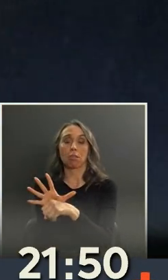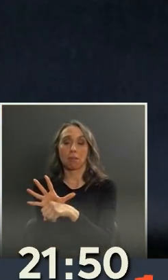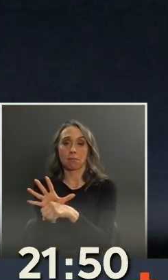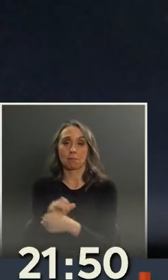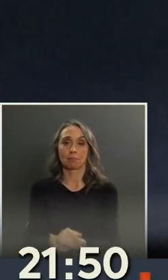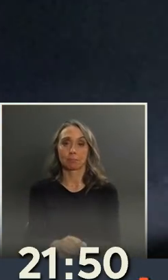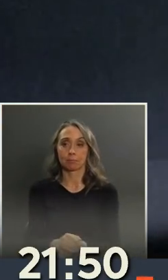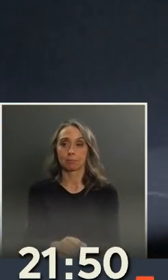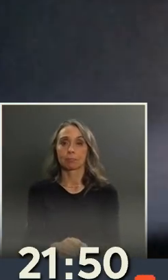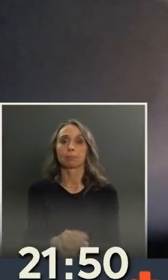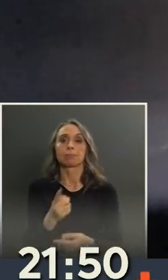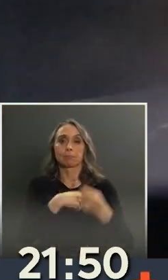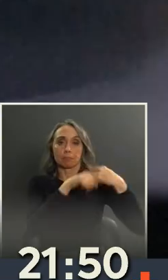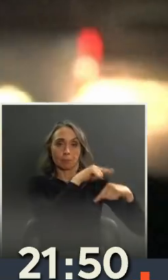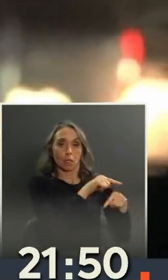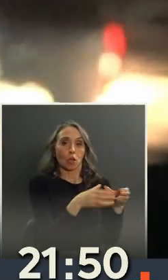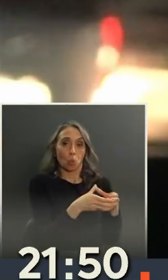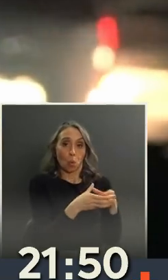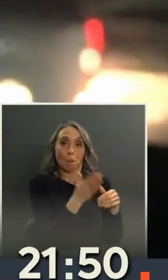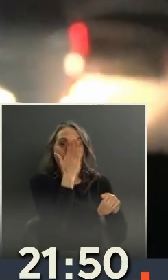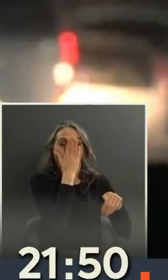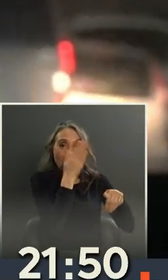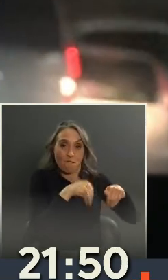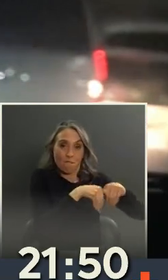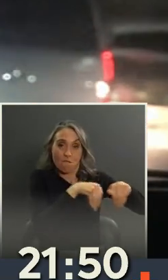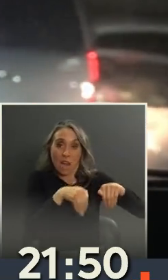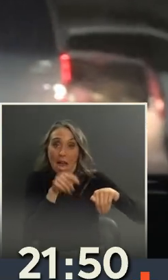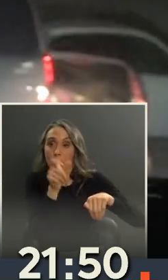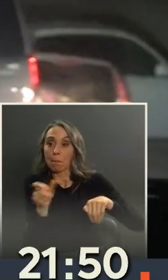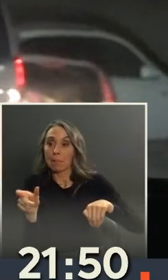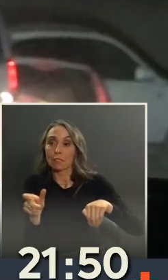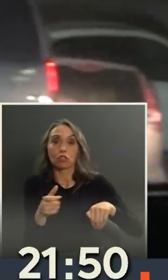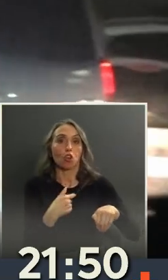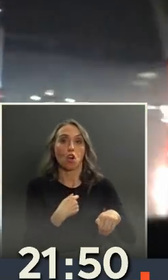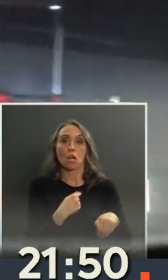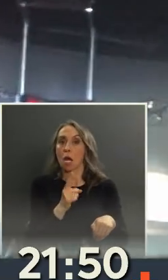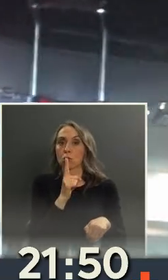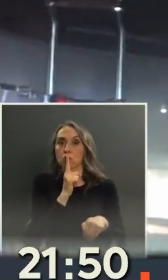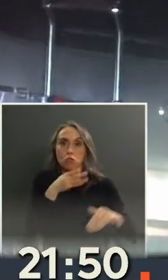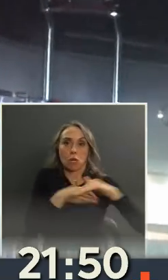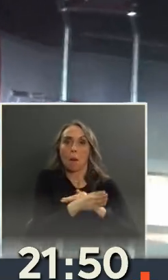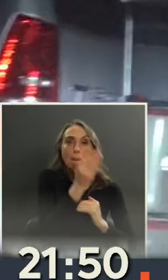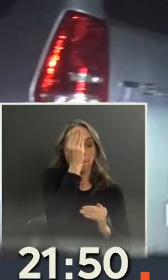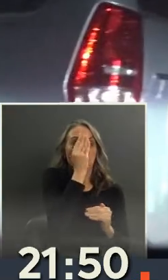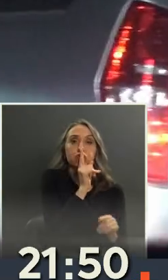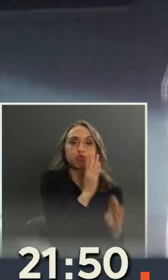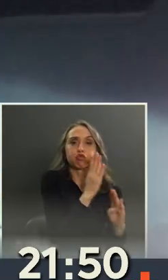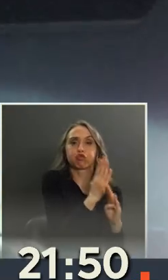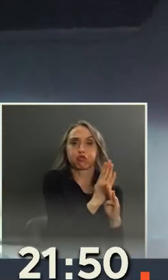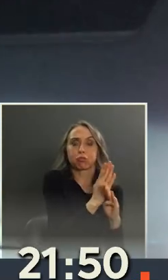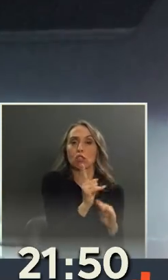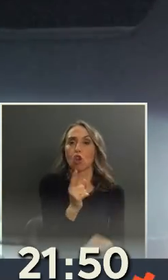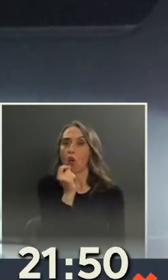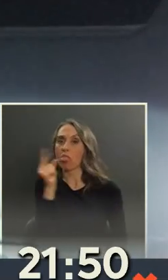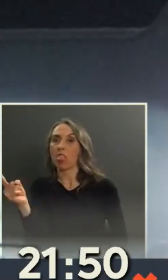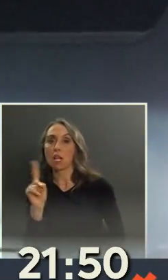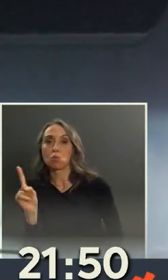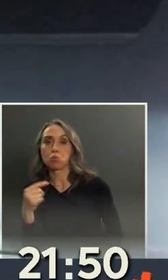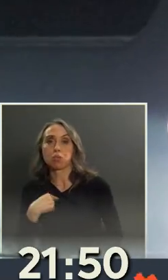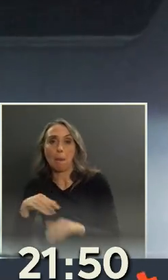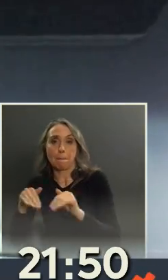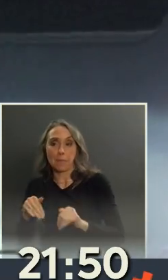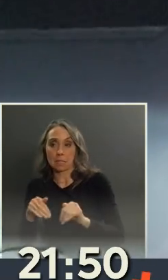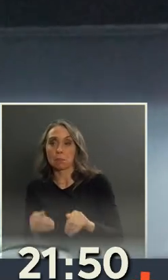Pero volvamos a las van que trasladan a quienes no quieren autodenunciarse. Estas parten cada 30 o 40 minutos